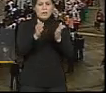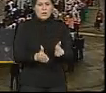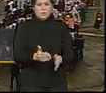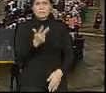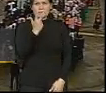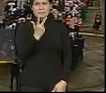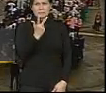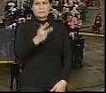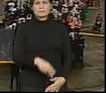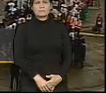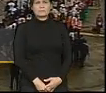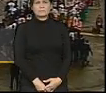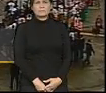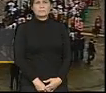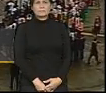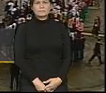3.